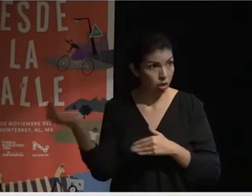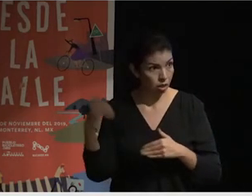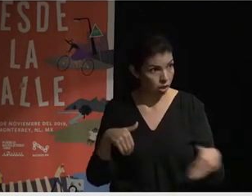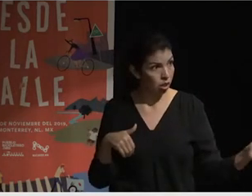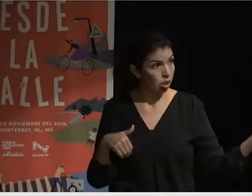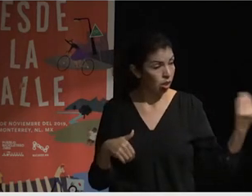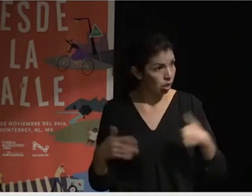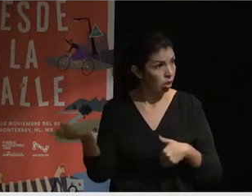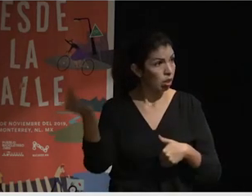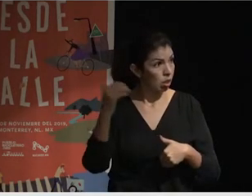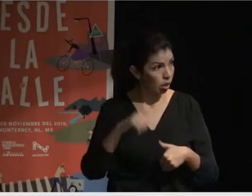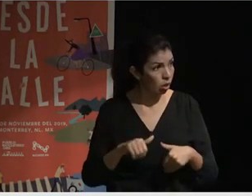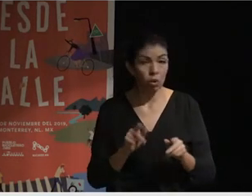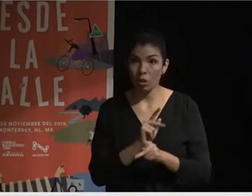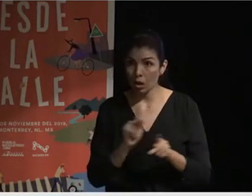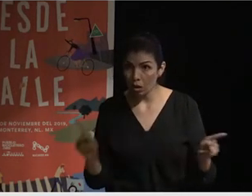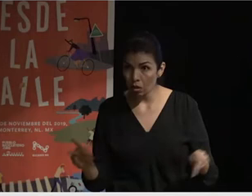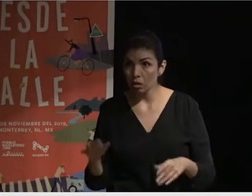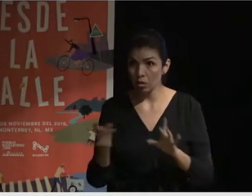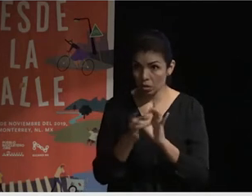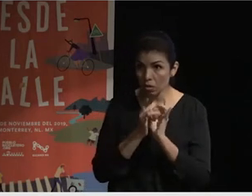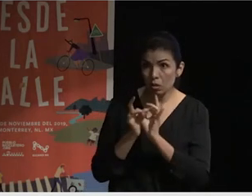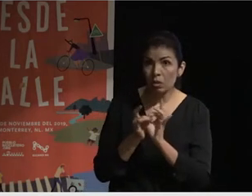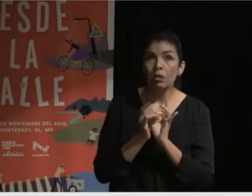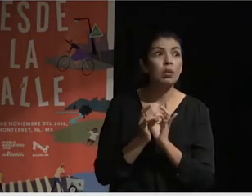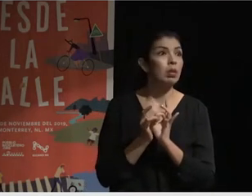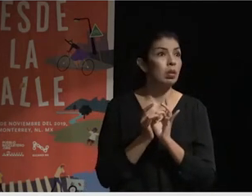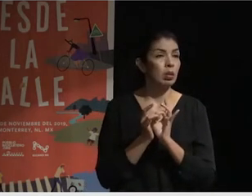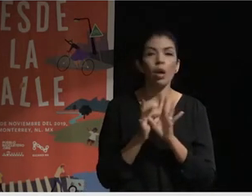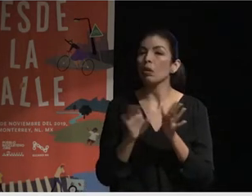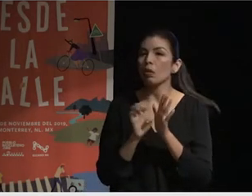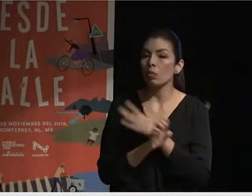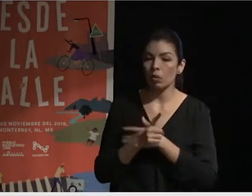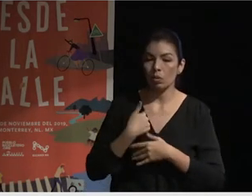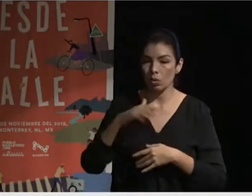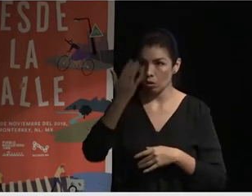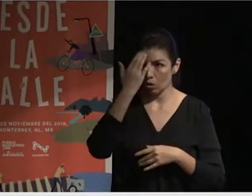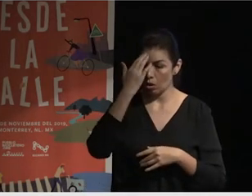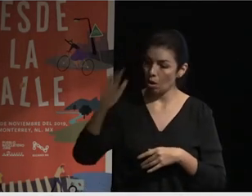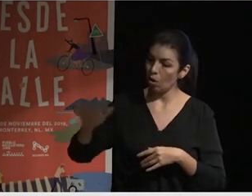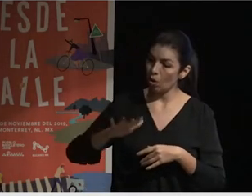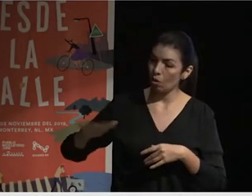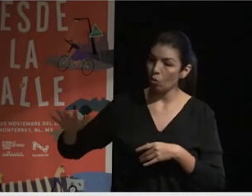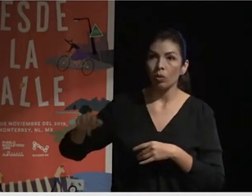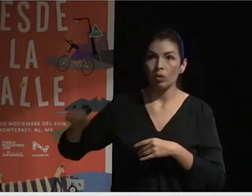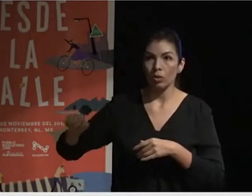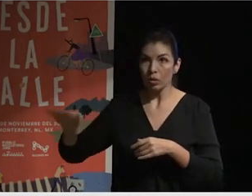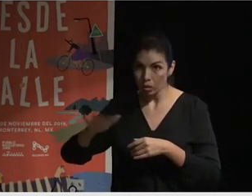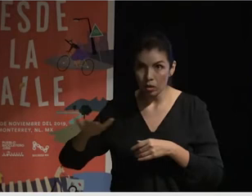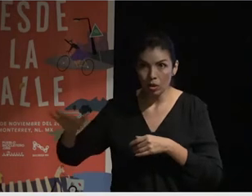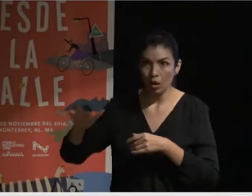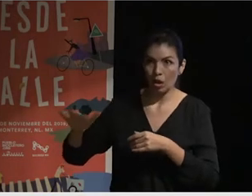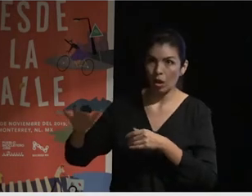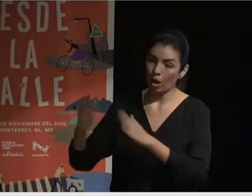conozco un asentamiento que tiene como 10.000 personas y les puedo apostar que 7.000 usan la bicicleta. Nada más ahí tienen 7.000 personas.